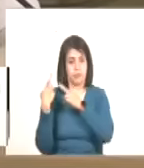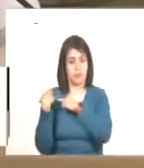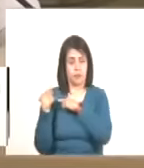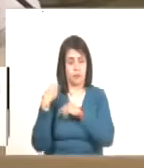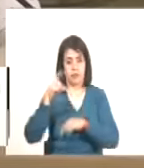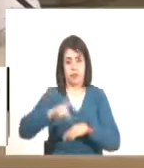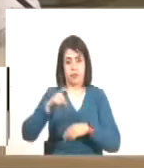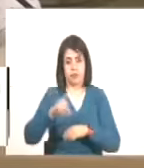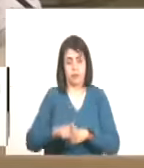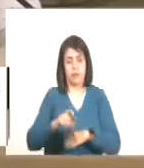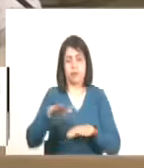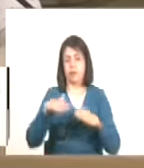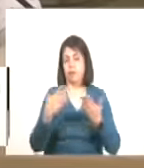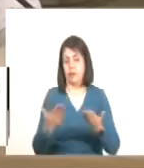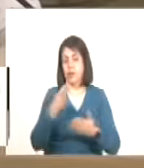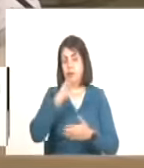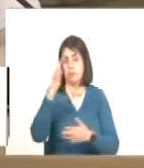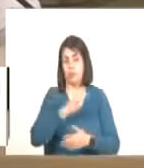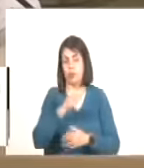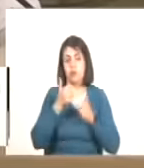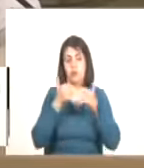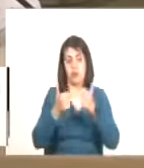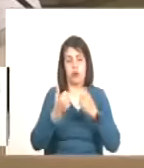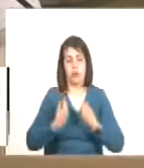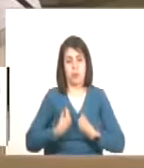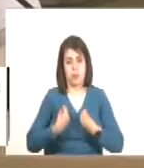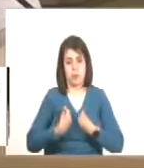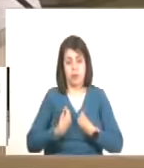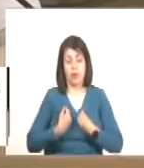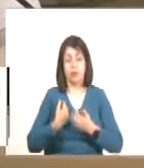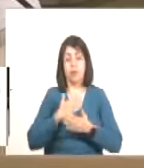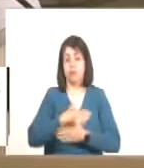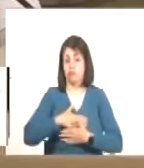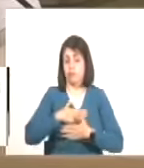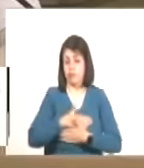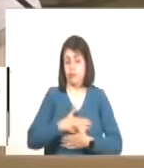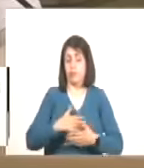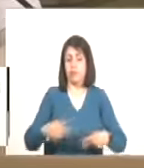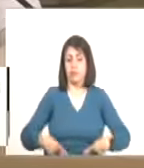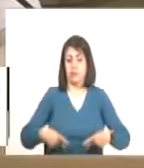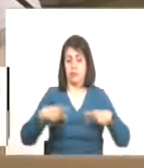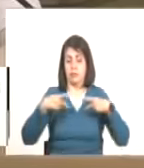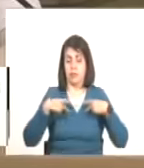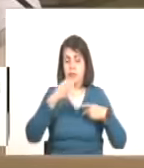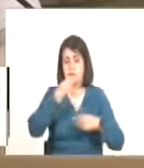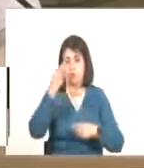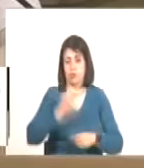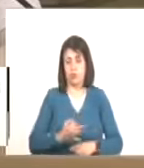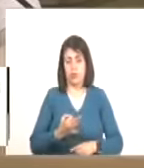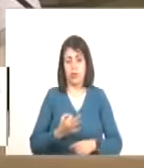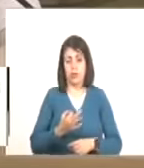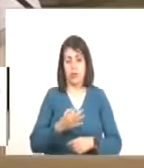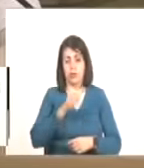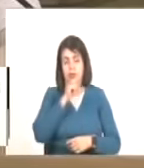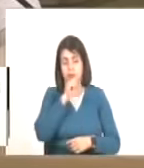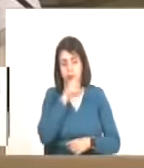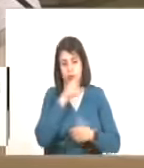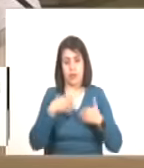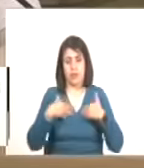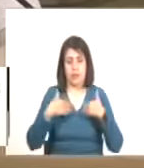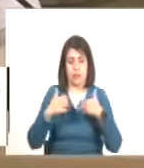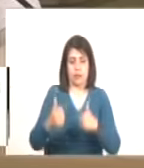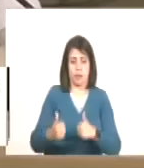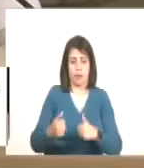responsabilidades necesarias para asegurar su buen vivir, bienestar, calidad de vida, seguridad, envejecimiento